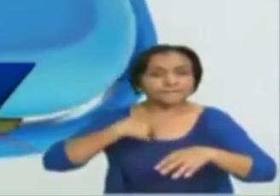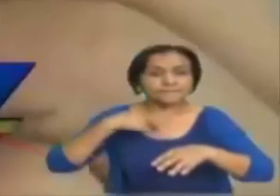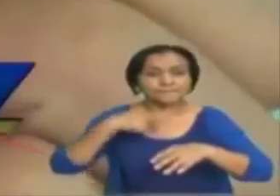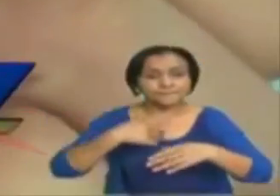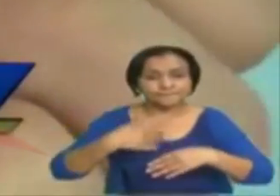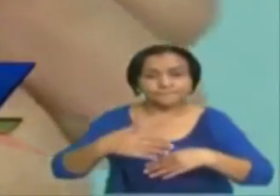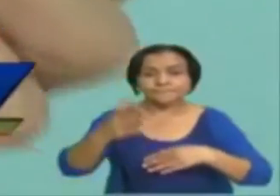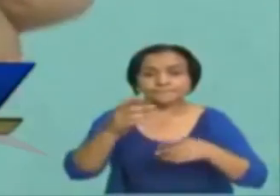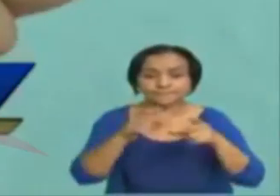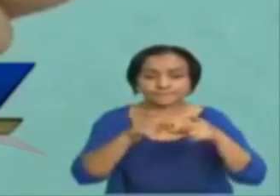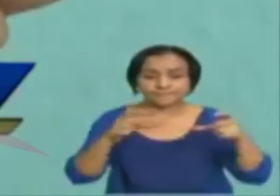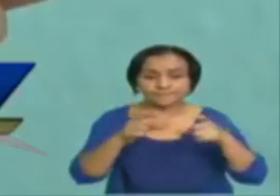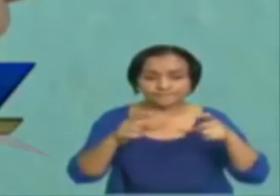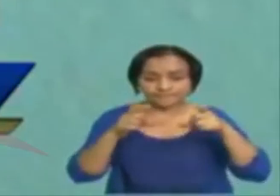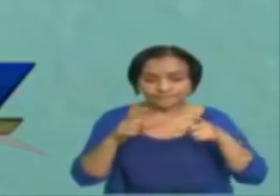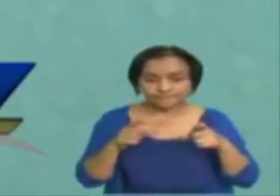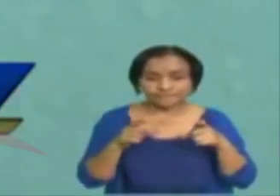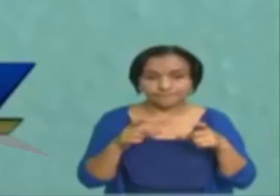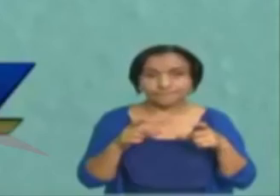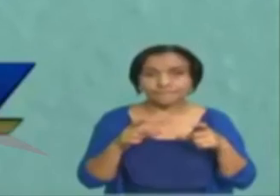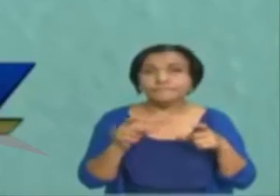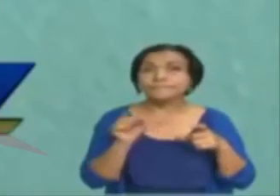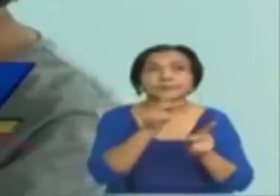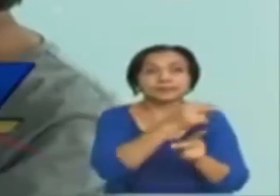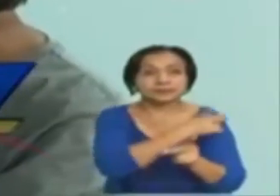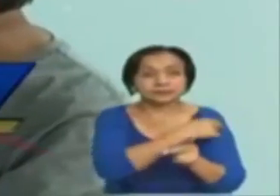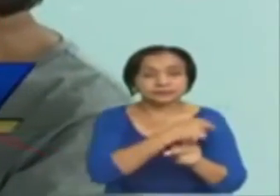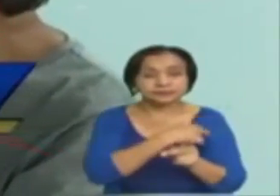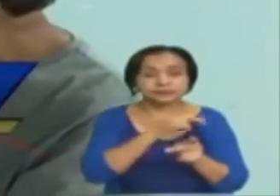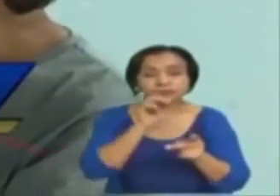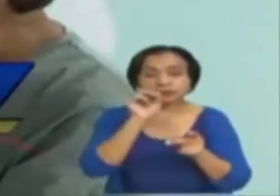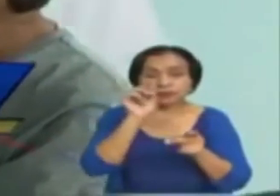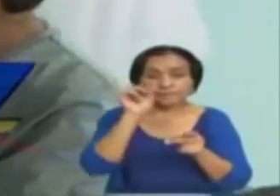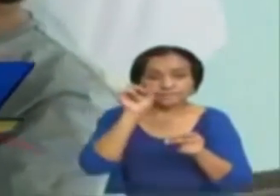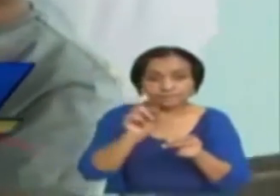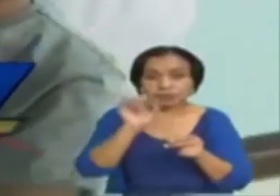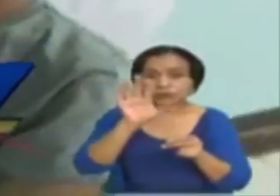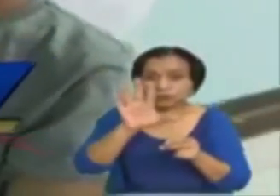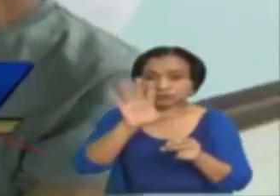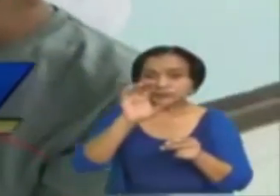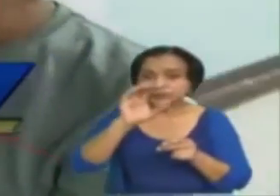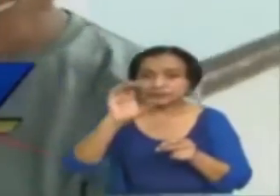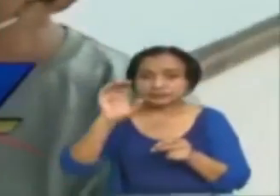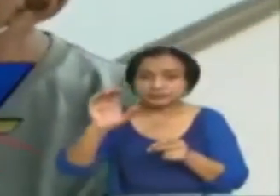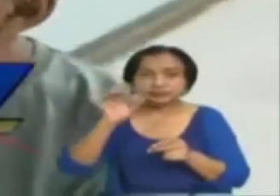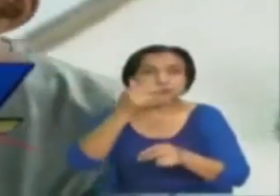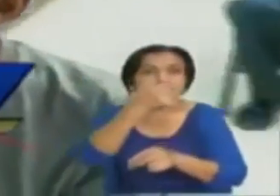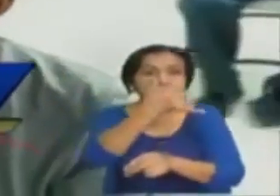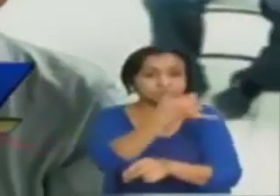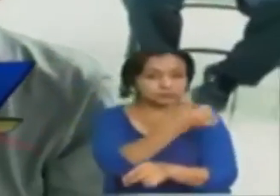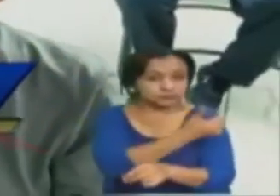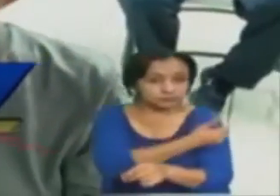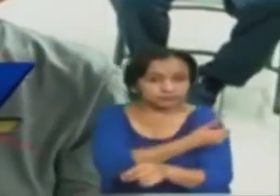jornada voluntaria de inoculación. Y 28 de mayo, mañana, vamos a estar en